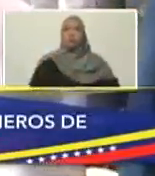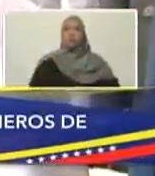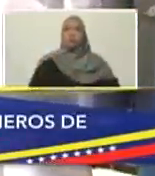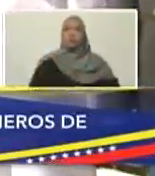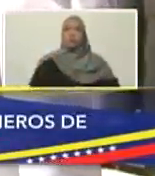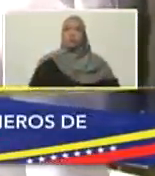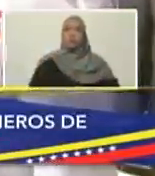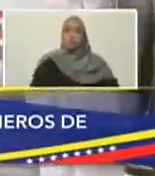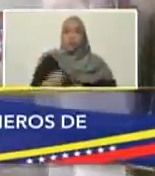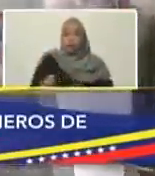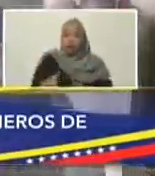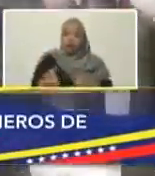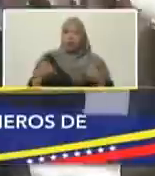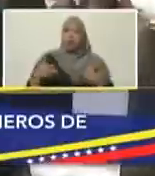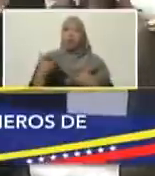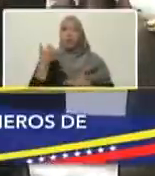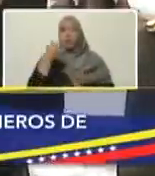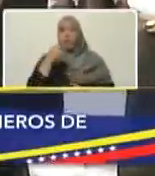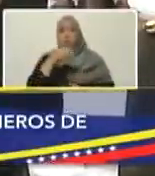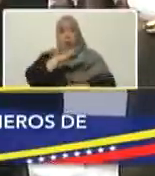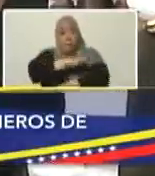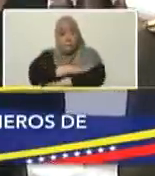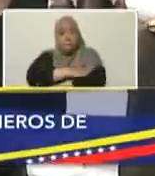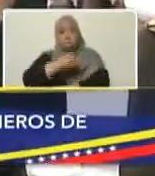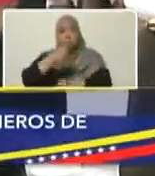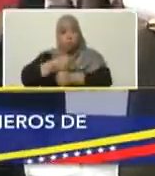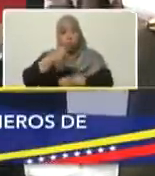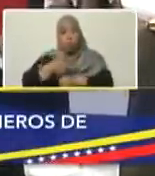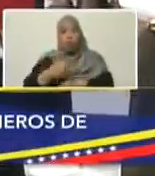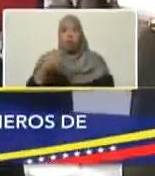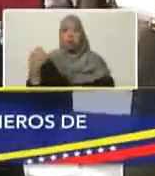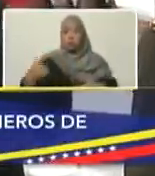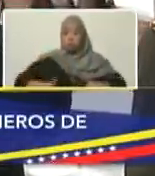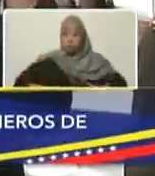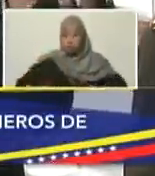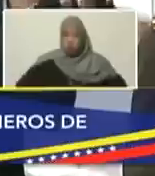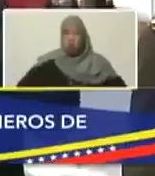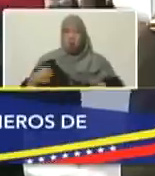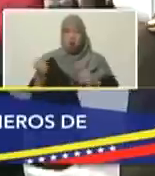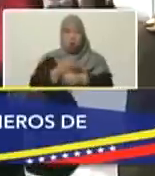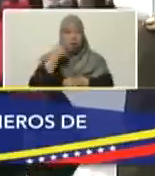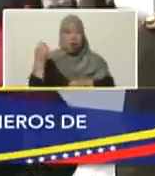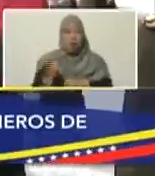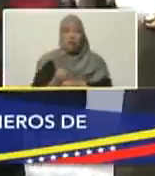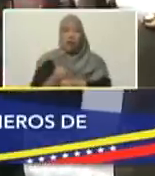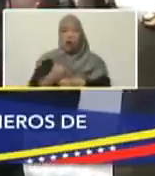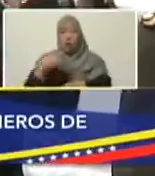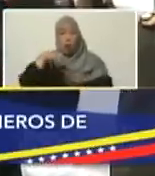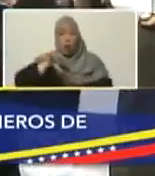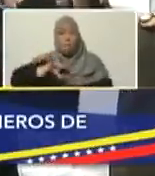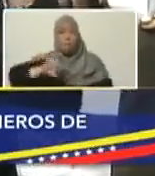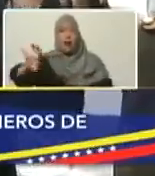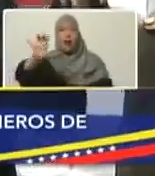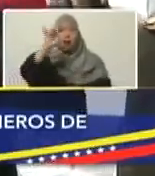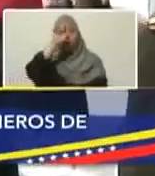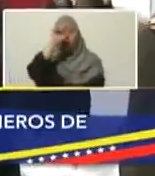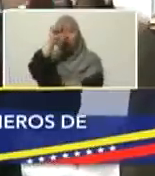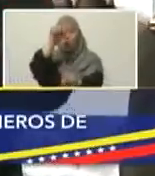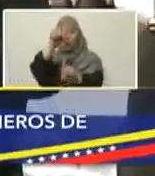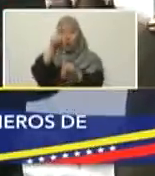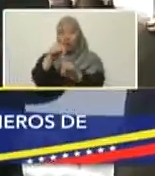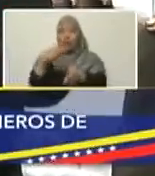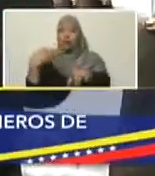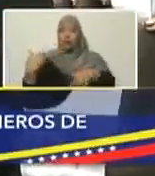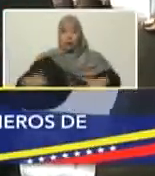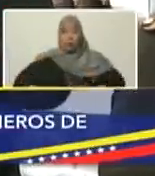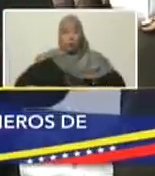Y se han ganado por méritos morales, por compromiso patriótico, por méritos profesionales,